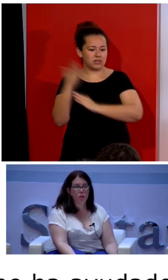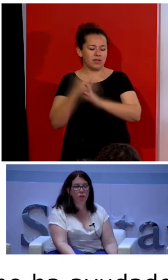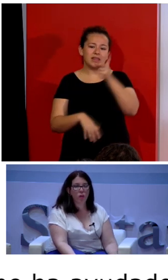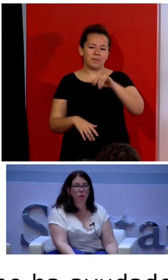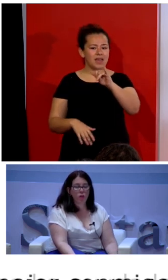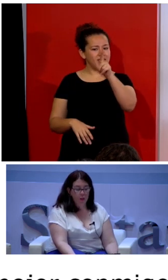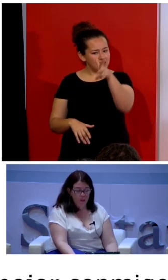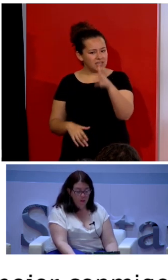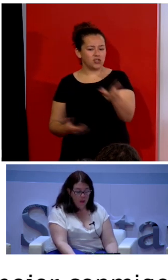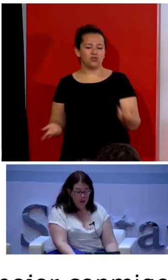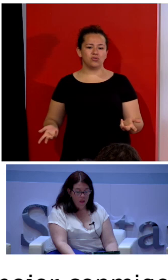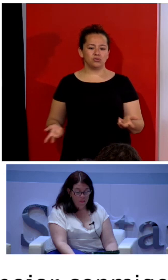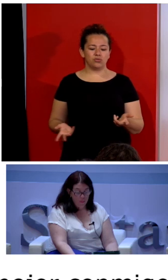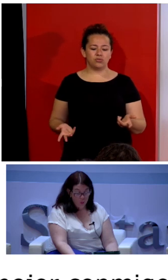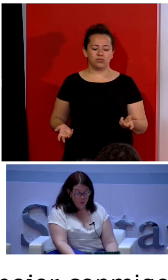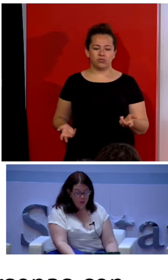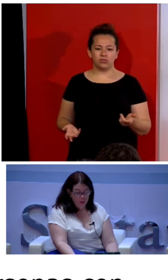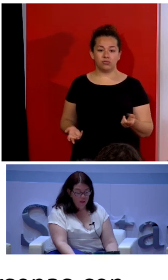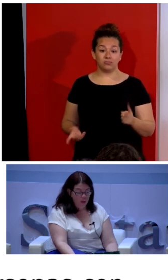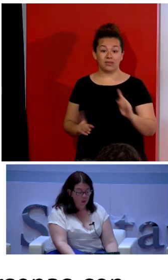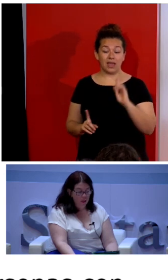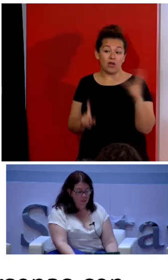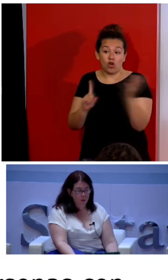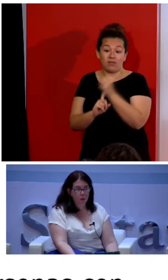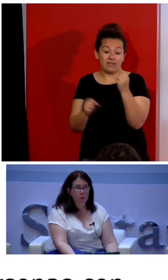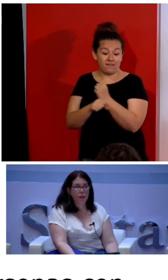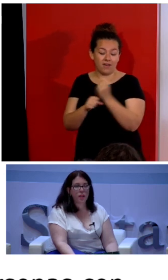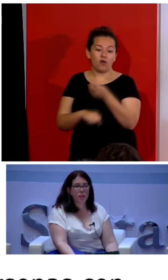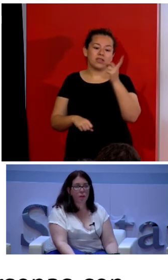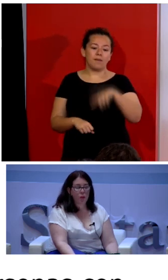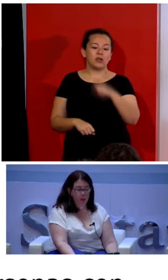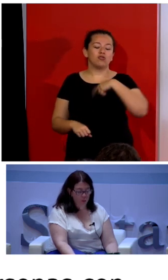derecho a encontrar trabajo y también somos